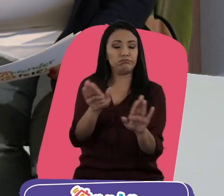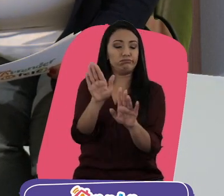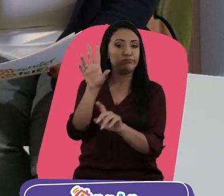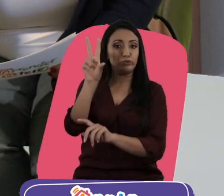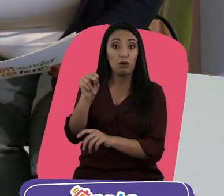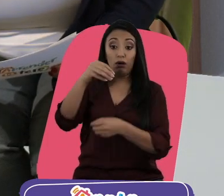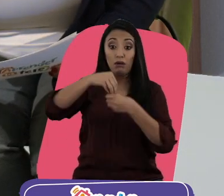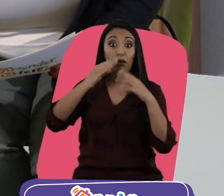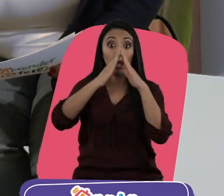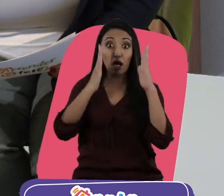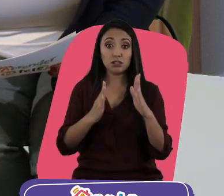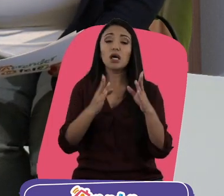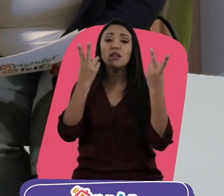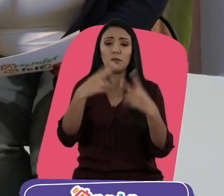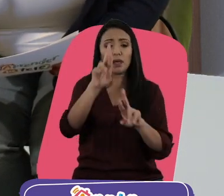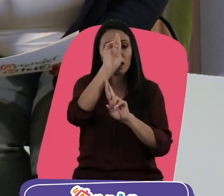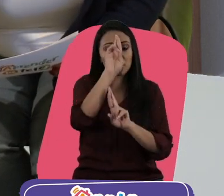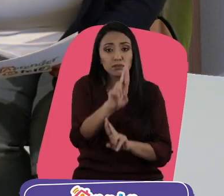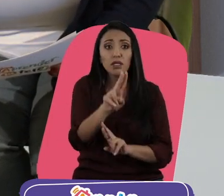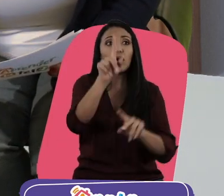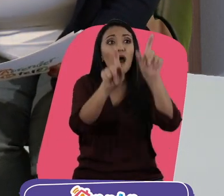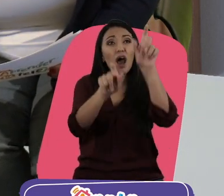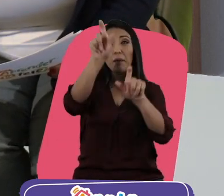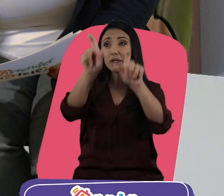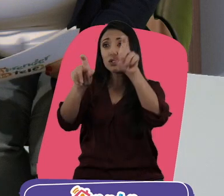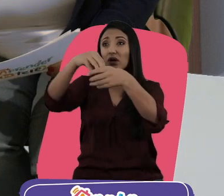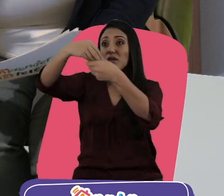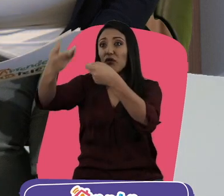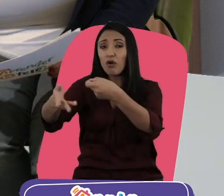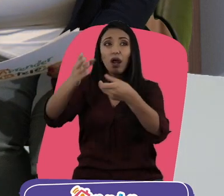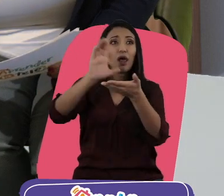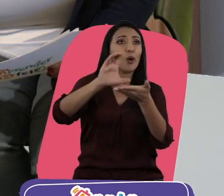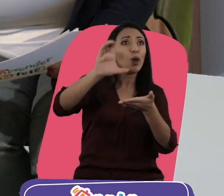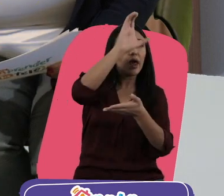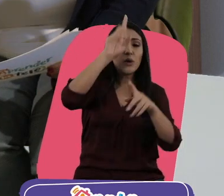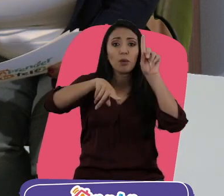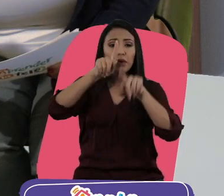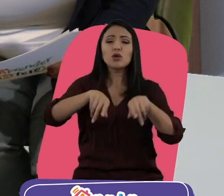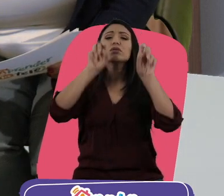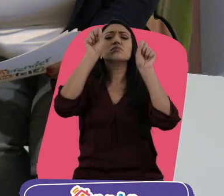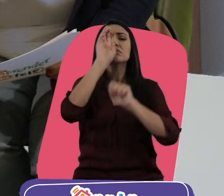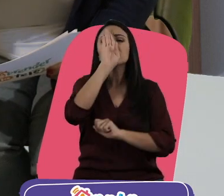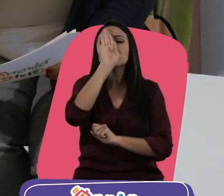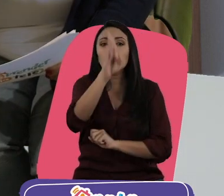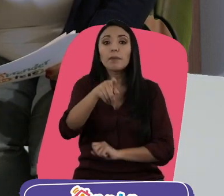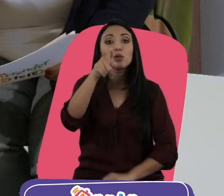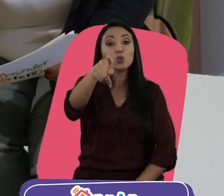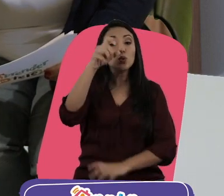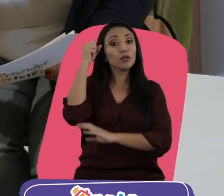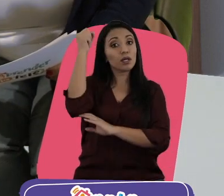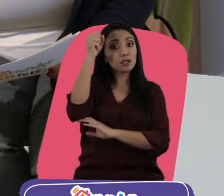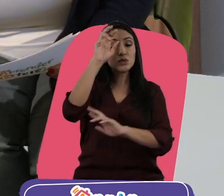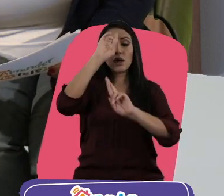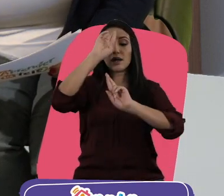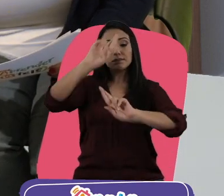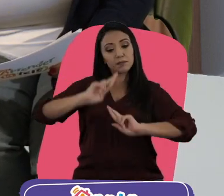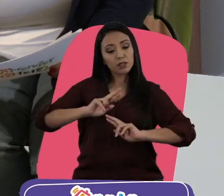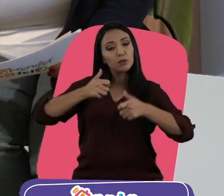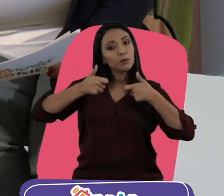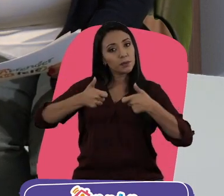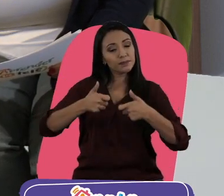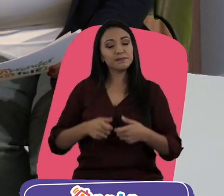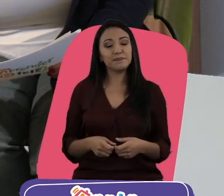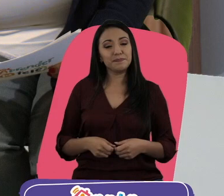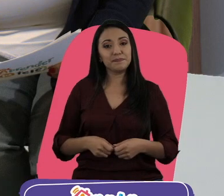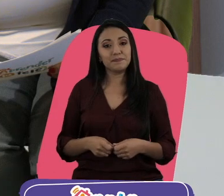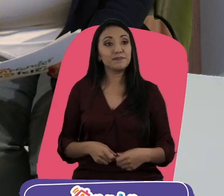trate mal, ni en casa, ni tus amigos, ni tus vecinos, ni en el colegio, en ningún lugar. Tú tienes derecho a que todos